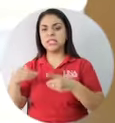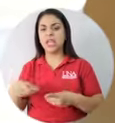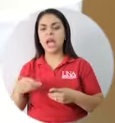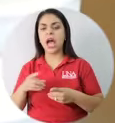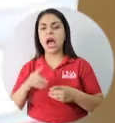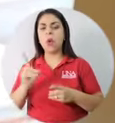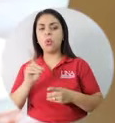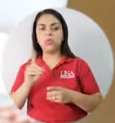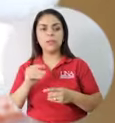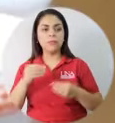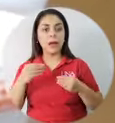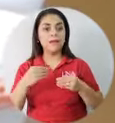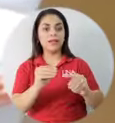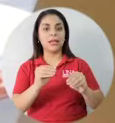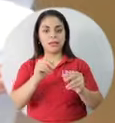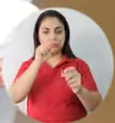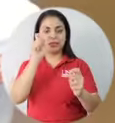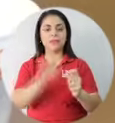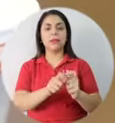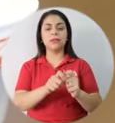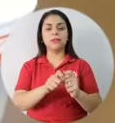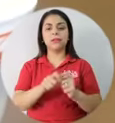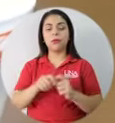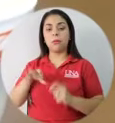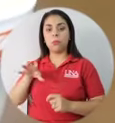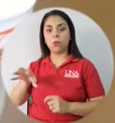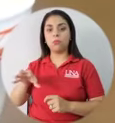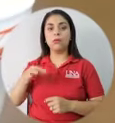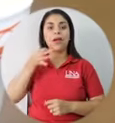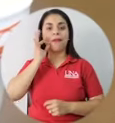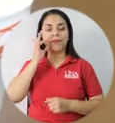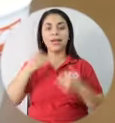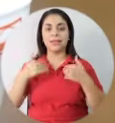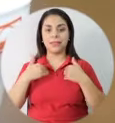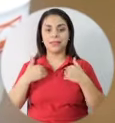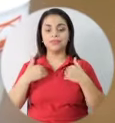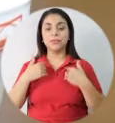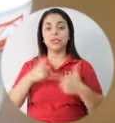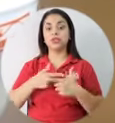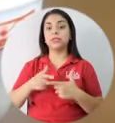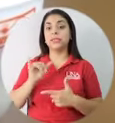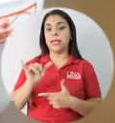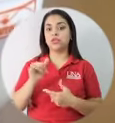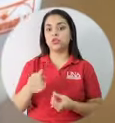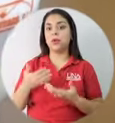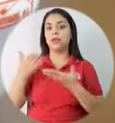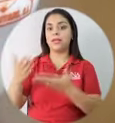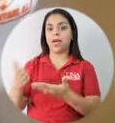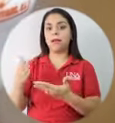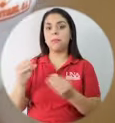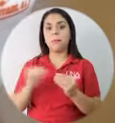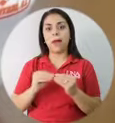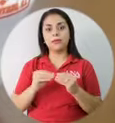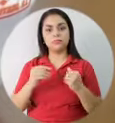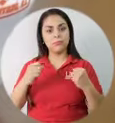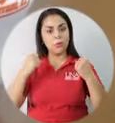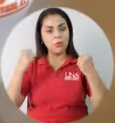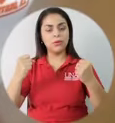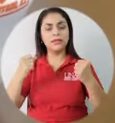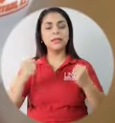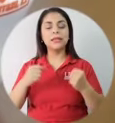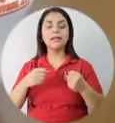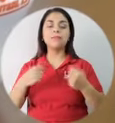nicho del mercado en particular apuntan un específico lote de café que tengan disponible. Y eso da potencialidades y genera lo que tenemos